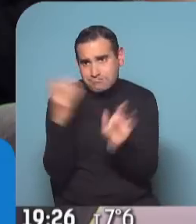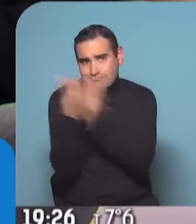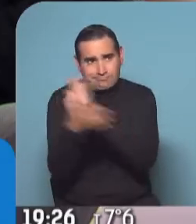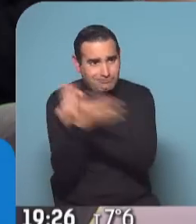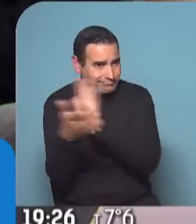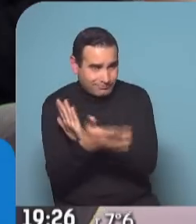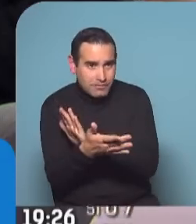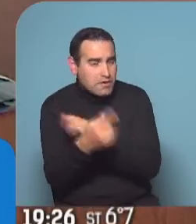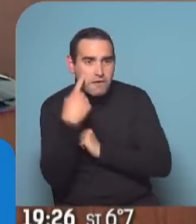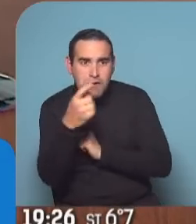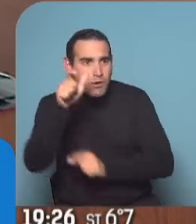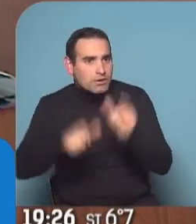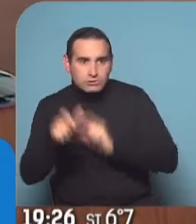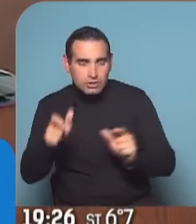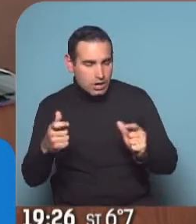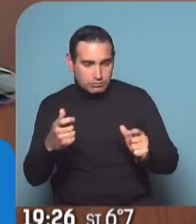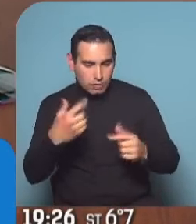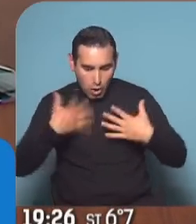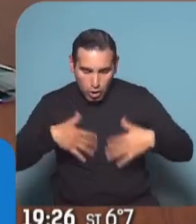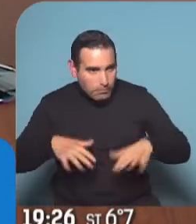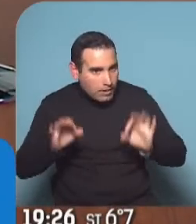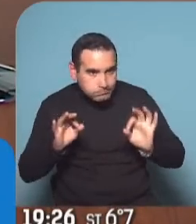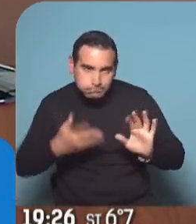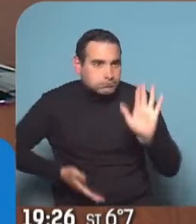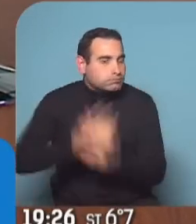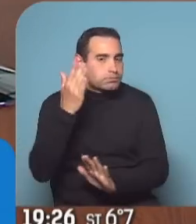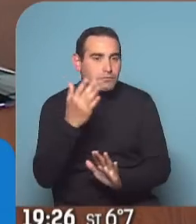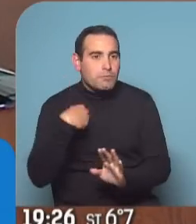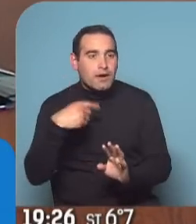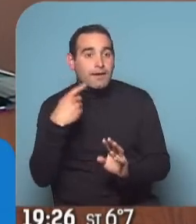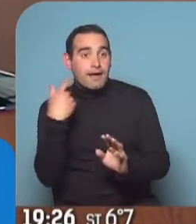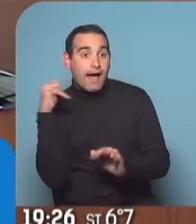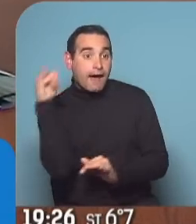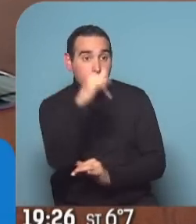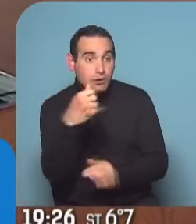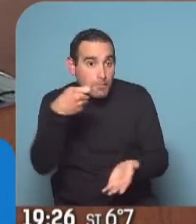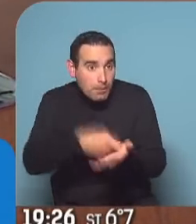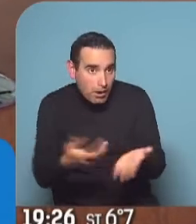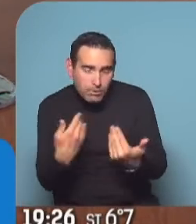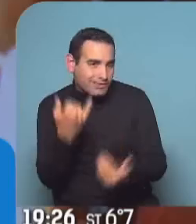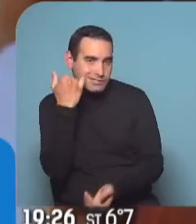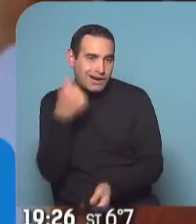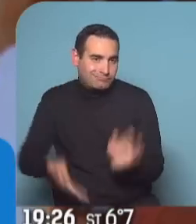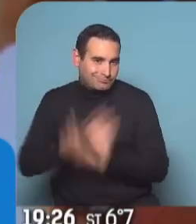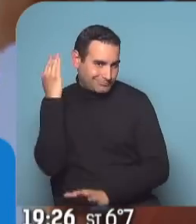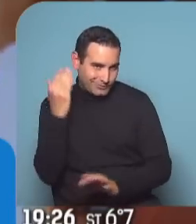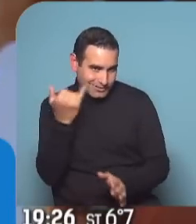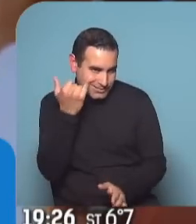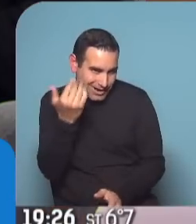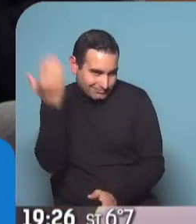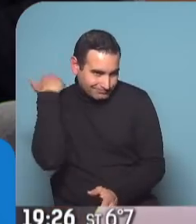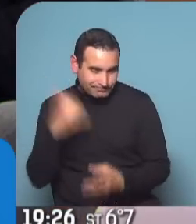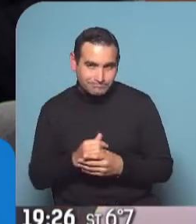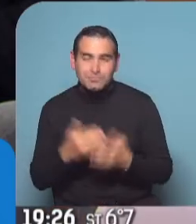más vemos gente que huye con lo opuesto. Y quienes podían pagarse un pasaje de avión se fueron hace rato ya de Venezuela. Claro.